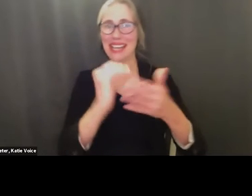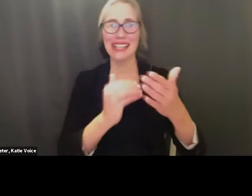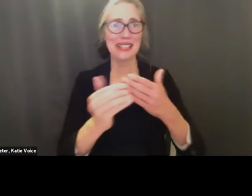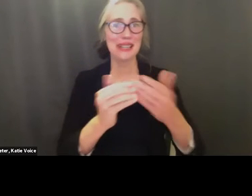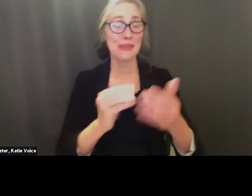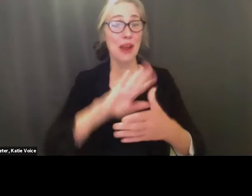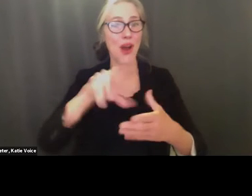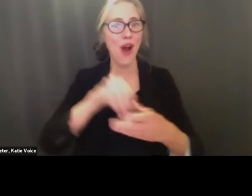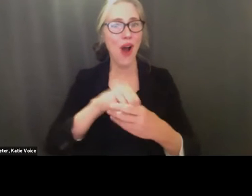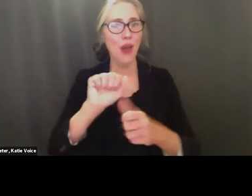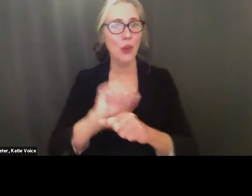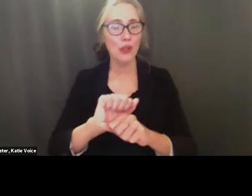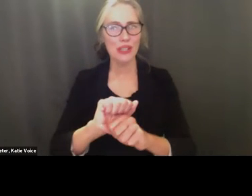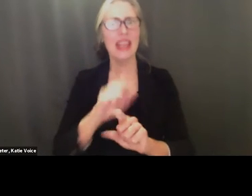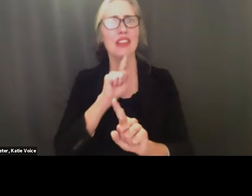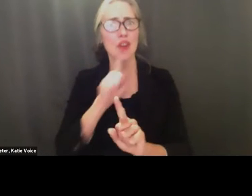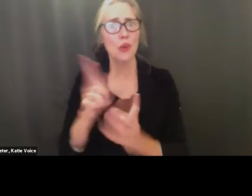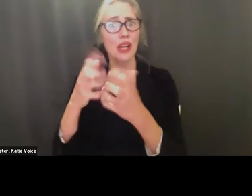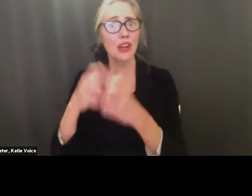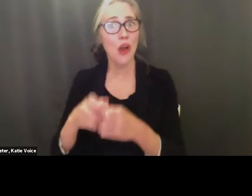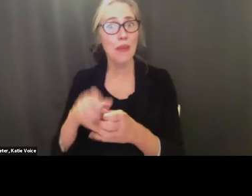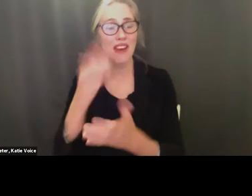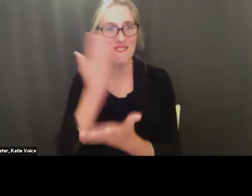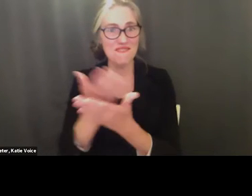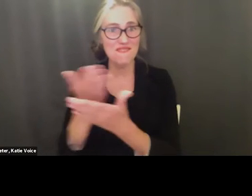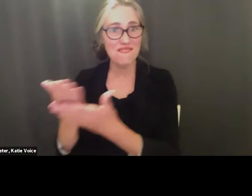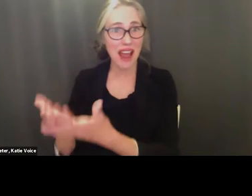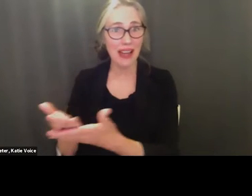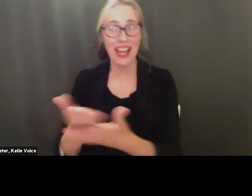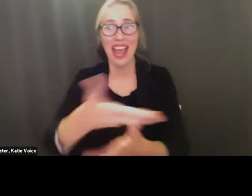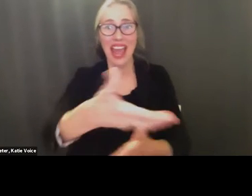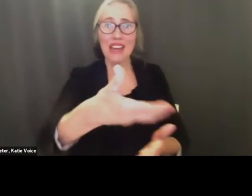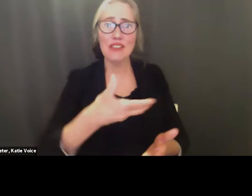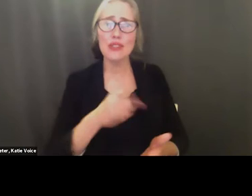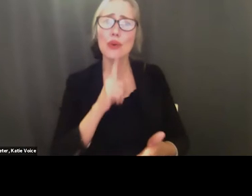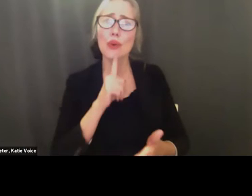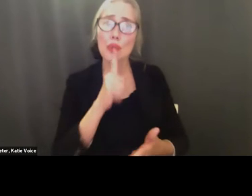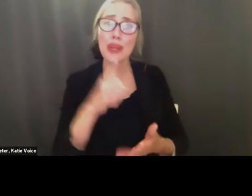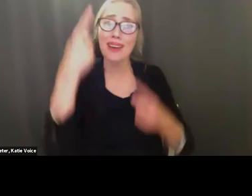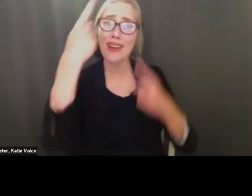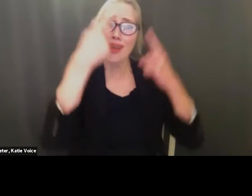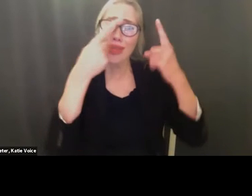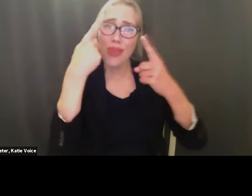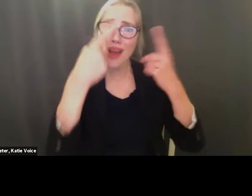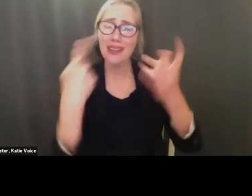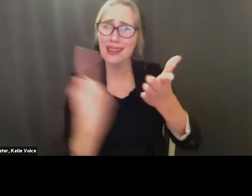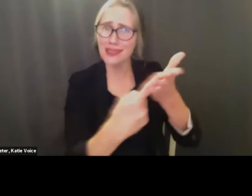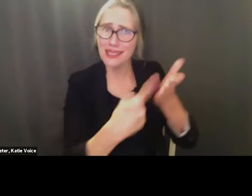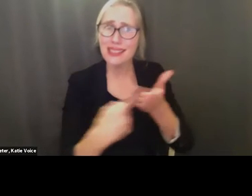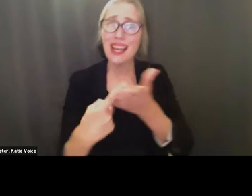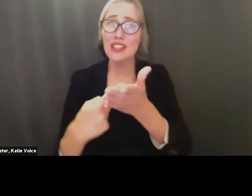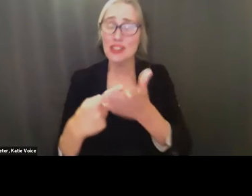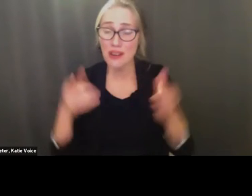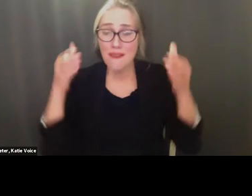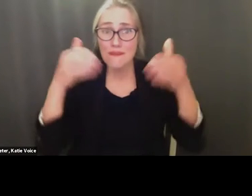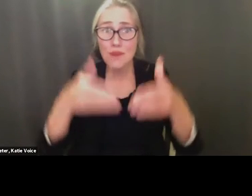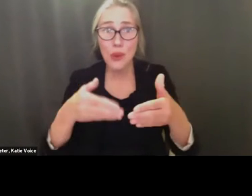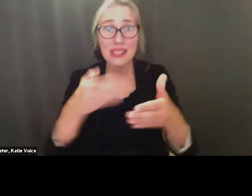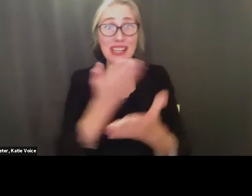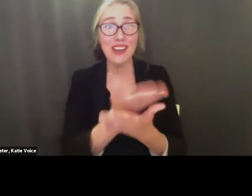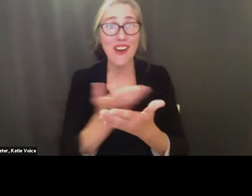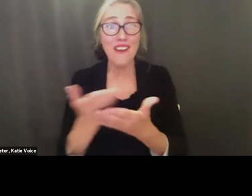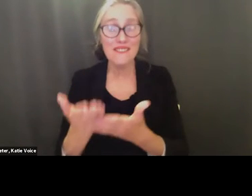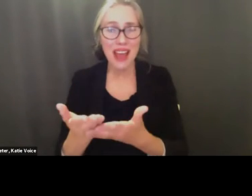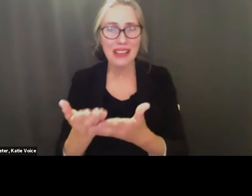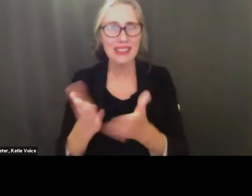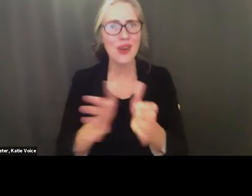su estatus económico. Por medio de una discusión sincera